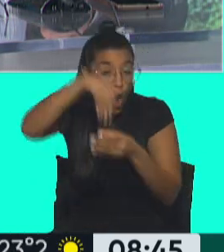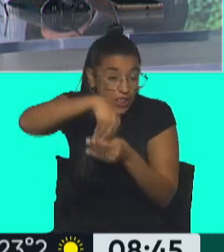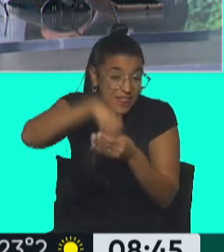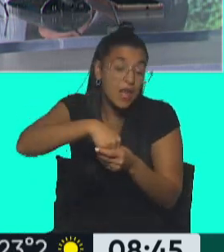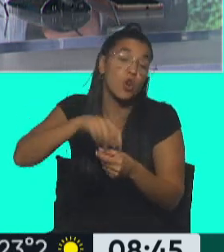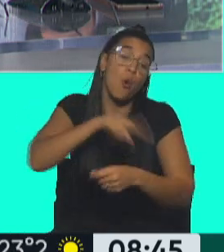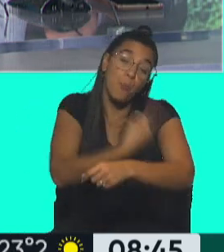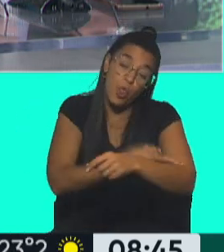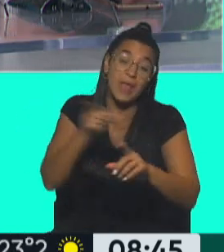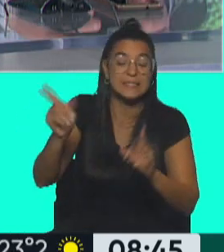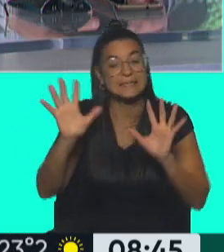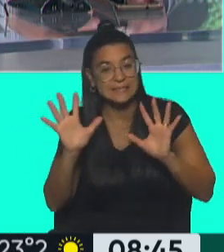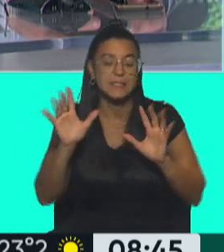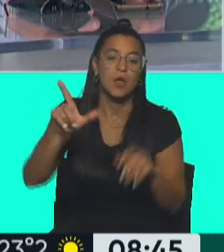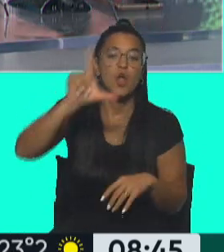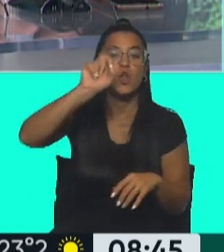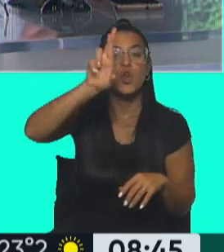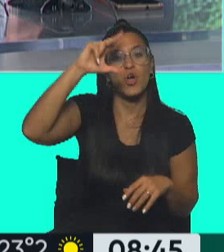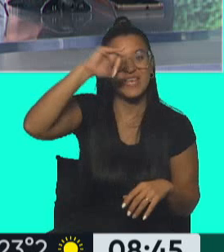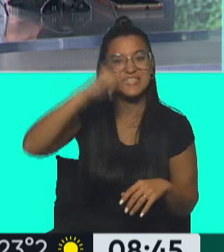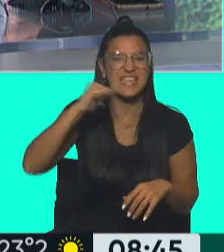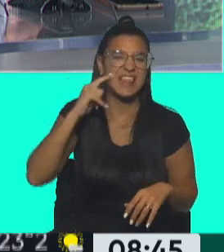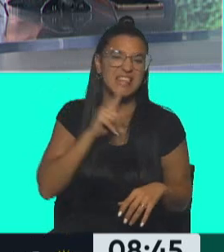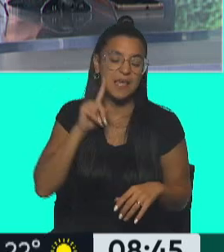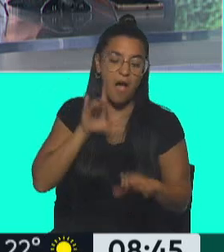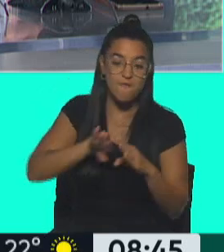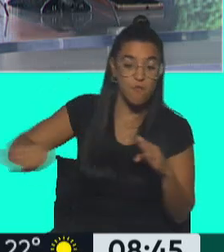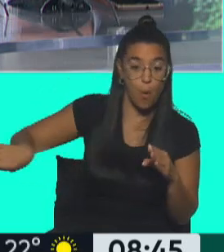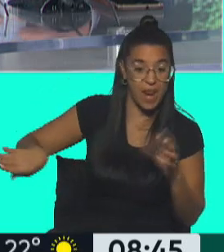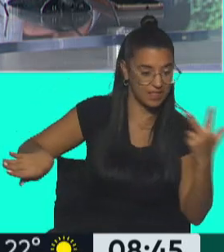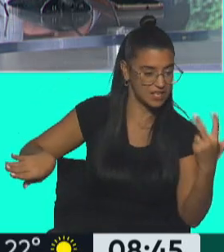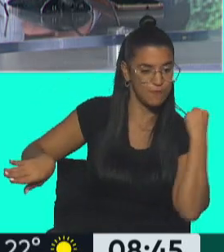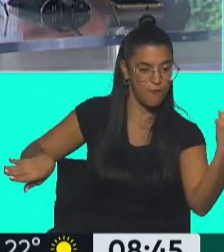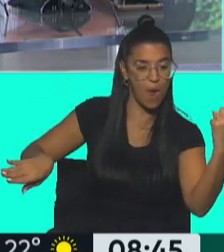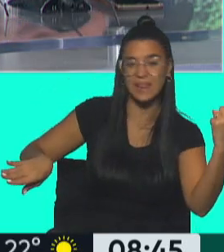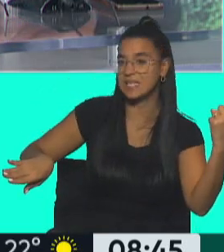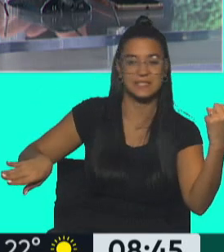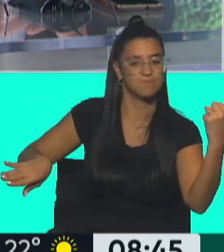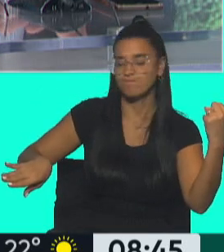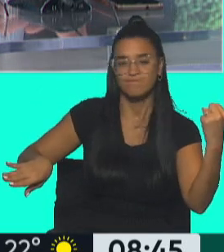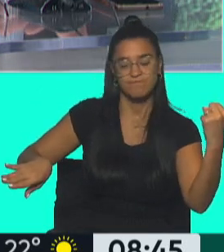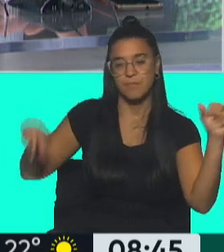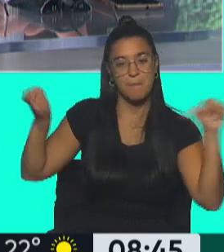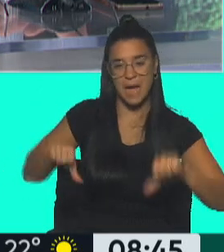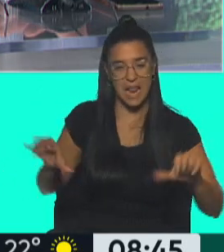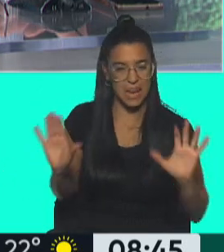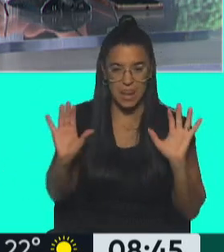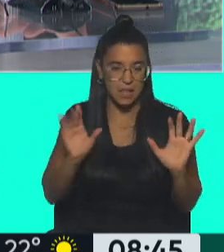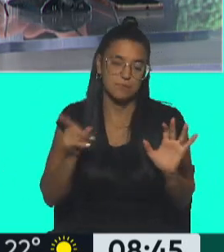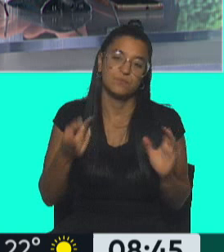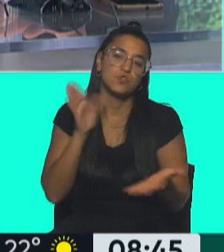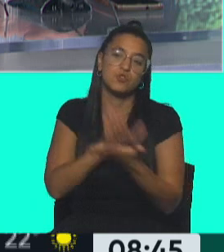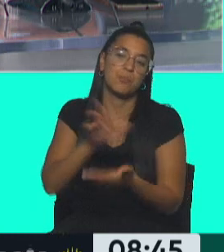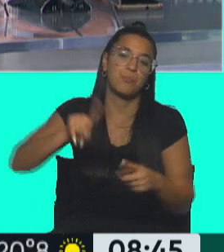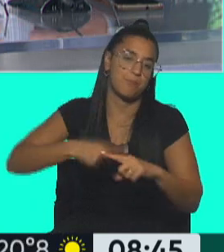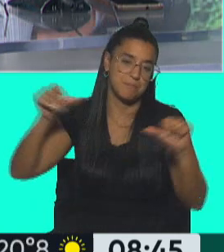del poder en la Corte. Entonces, Lorenzetti afuera y los otros 3 consolidados no es un efecto deseado desde el punto de vista